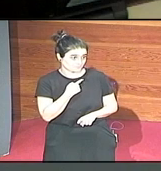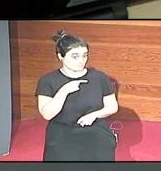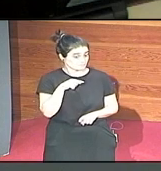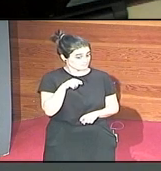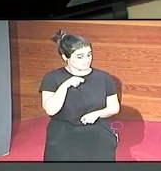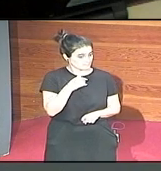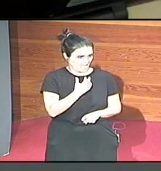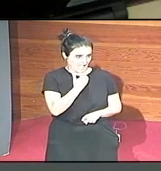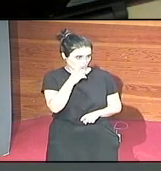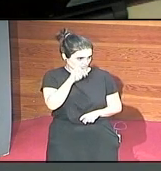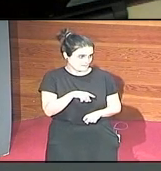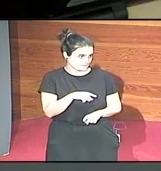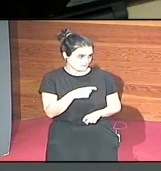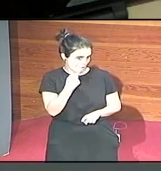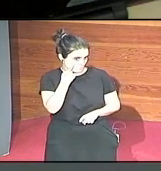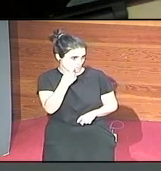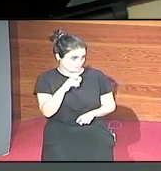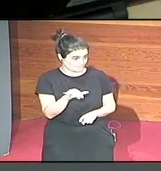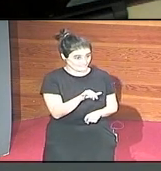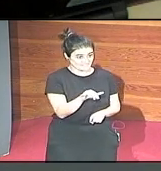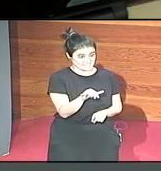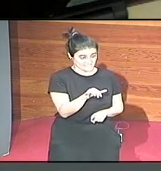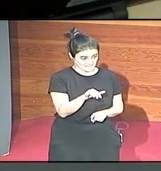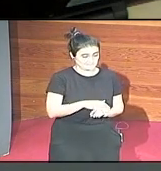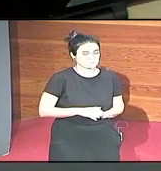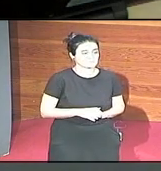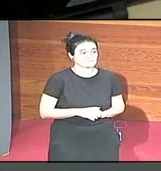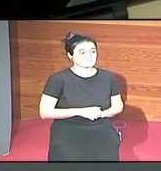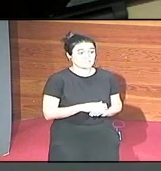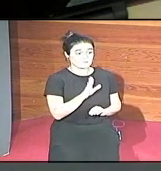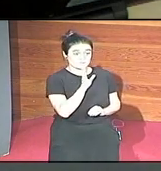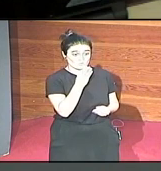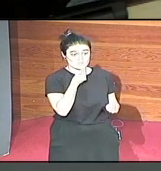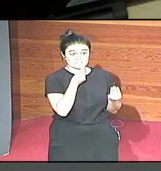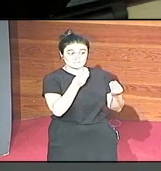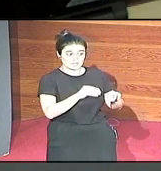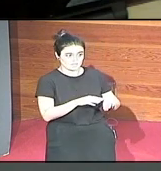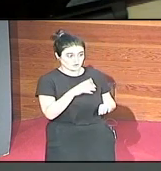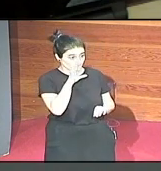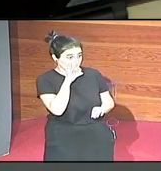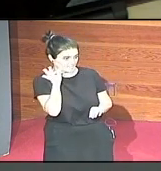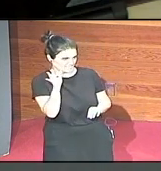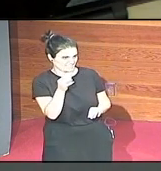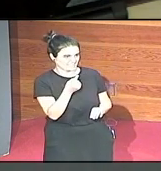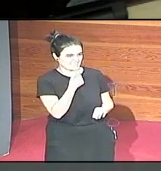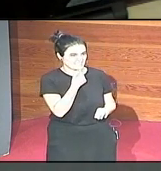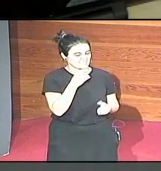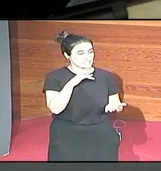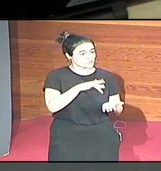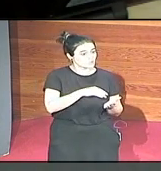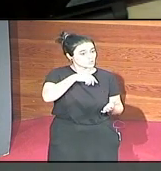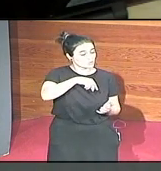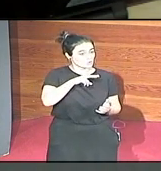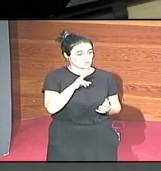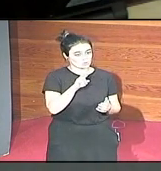diferencial importantísimo. Vollton subraya también cómo los juicios de Nuremberg han ayudado a la